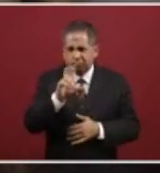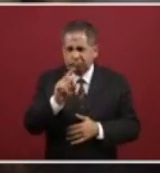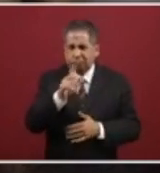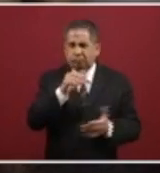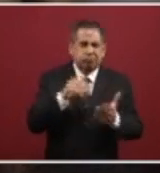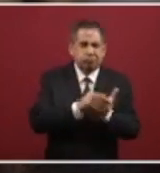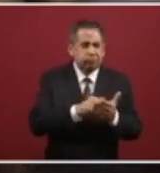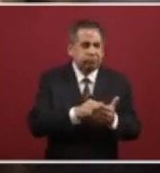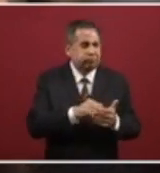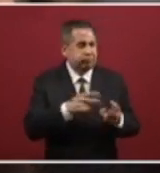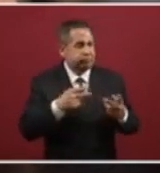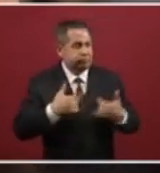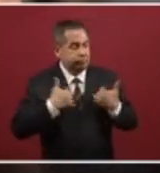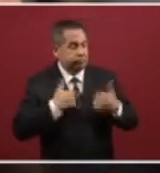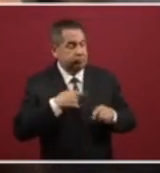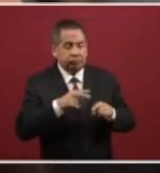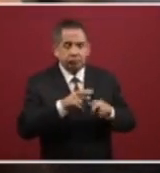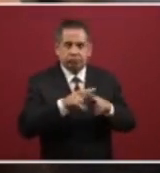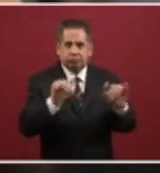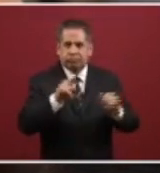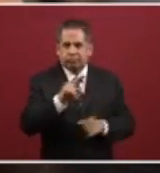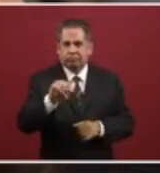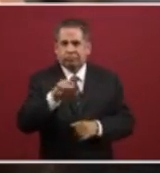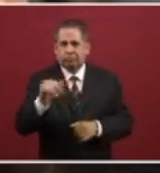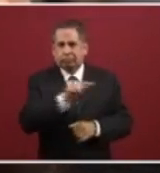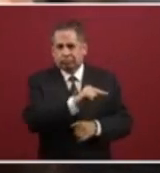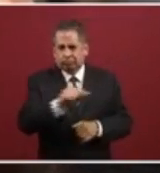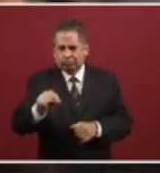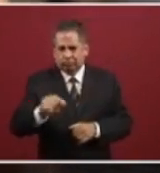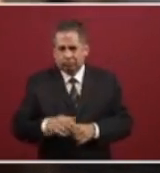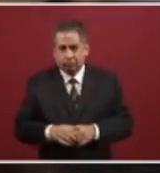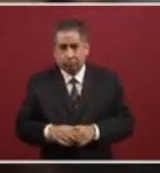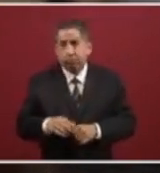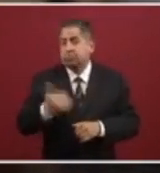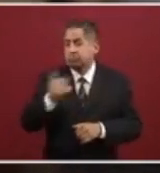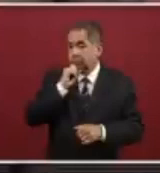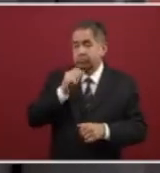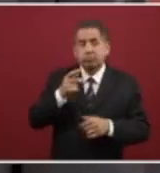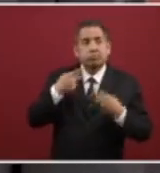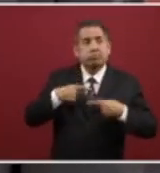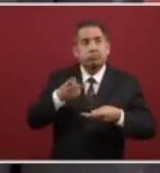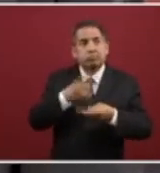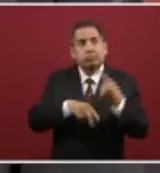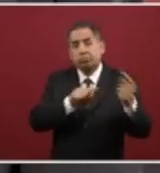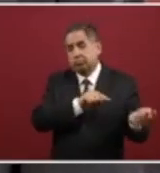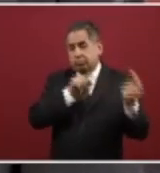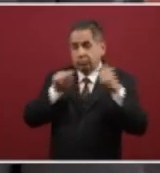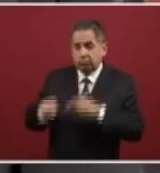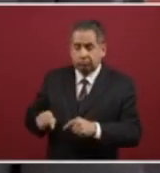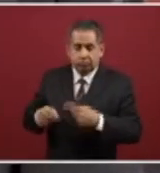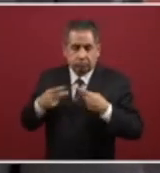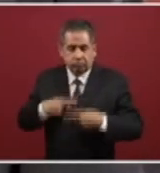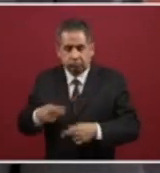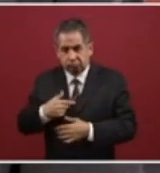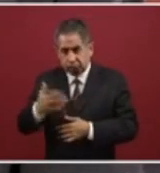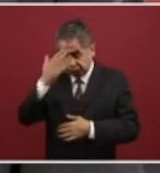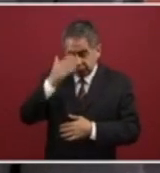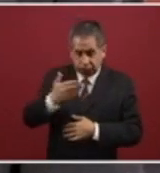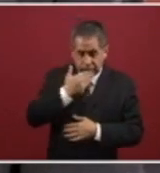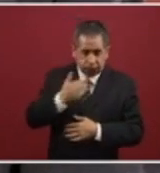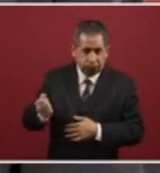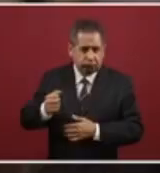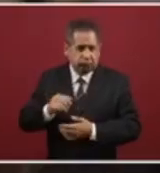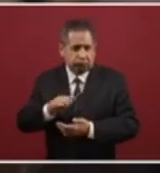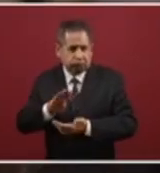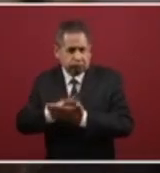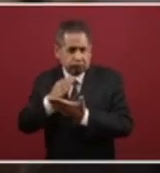en varias poblaciones de la frontera. Ahora, el perfil de los que vienen no es precisamente gente altamente calificada,